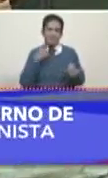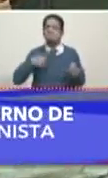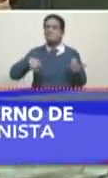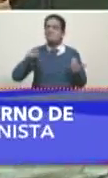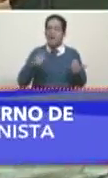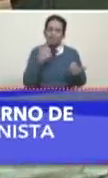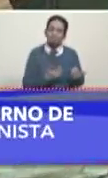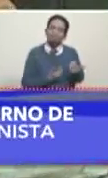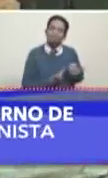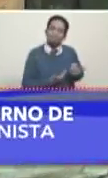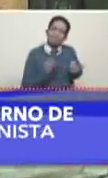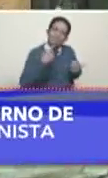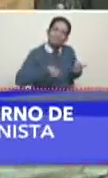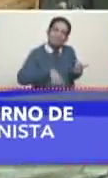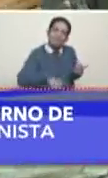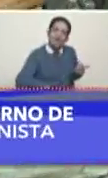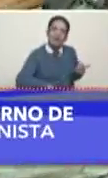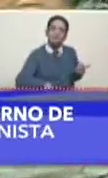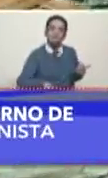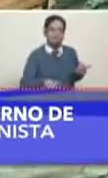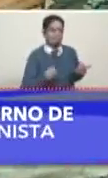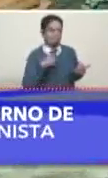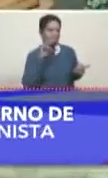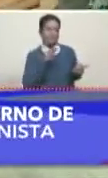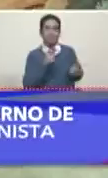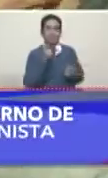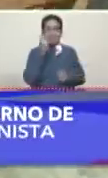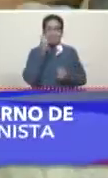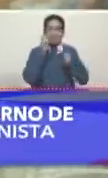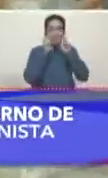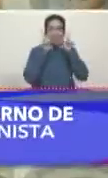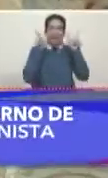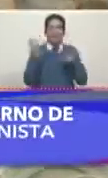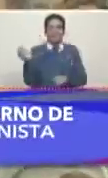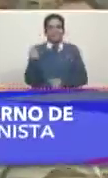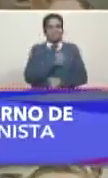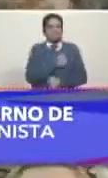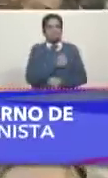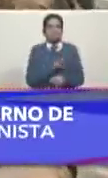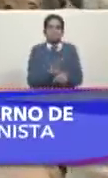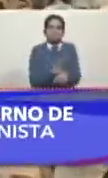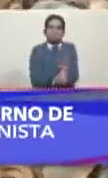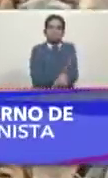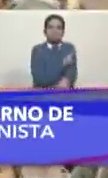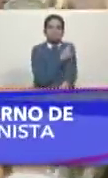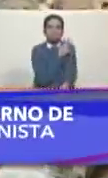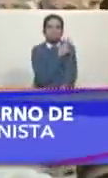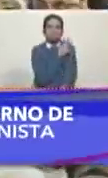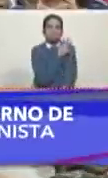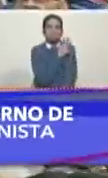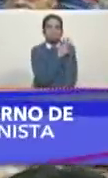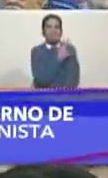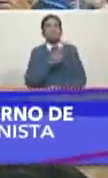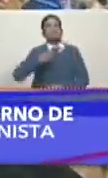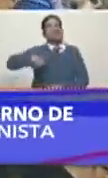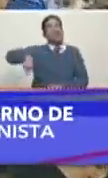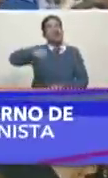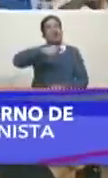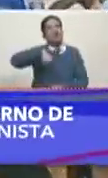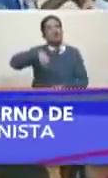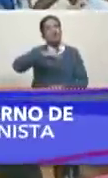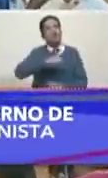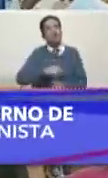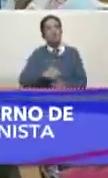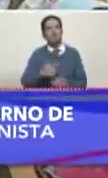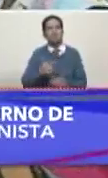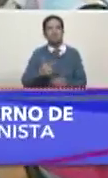su bebé cargado. Es algo verdaderamente emocionante y nosotros, bueno, el